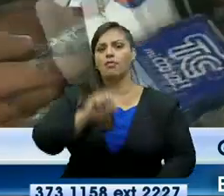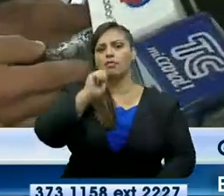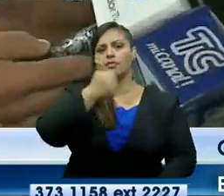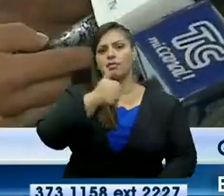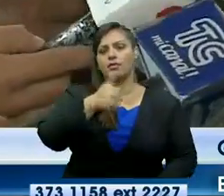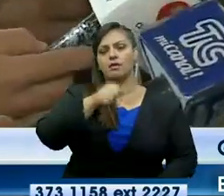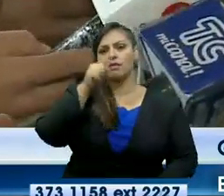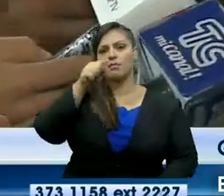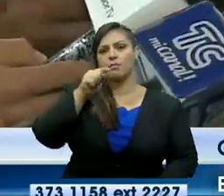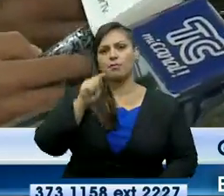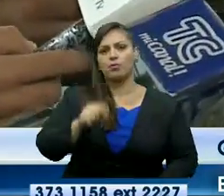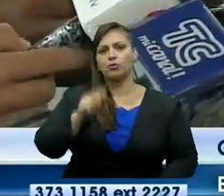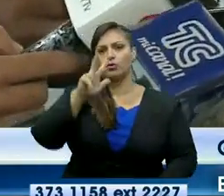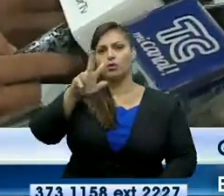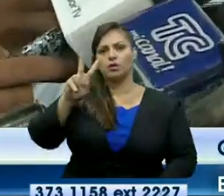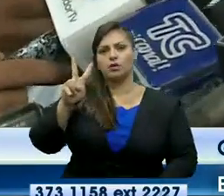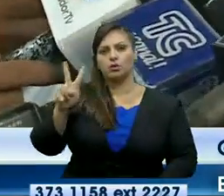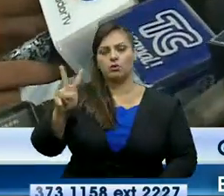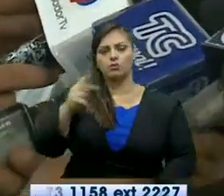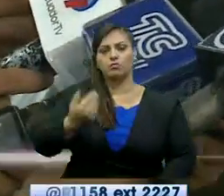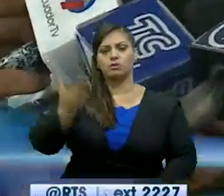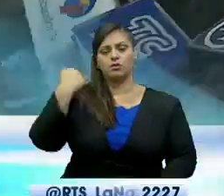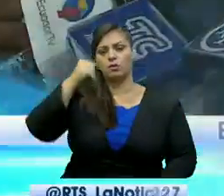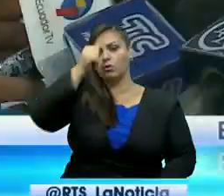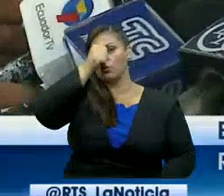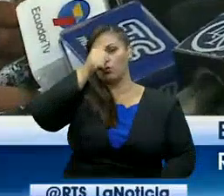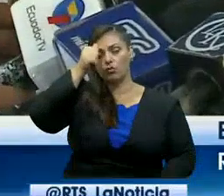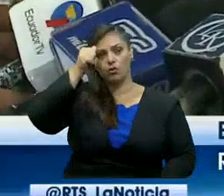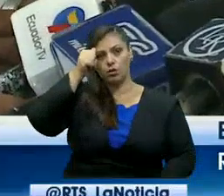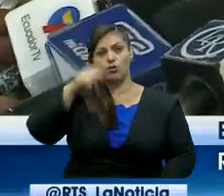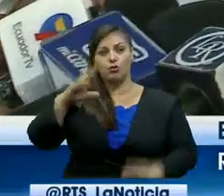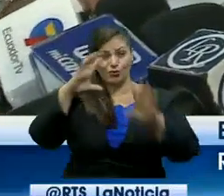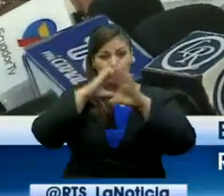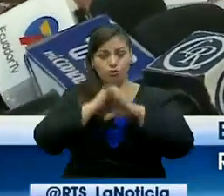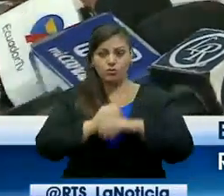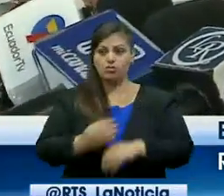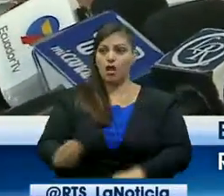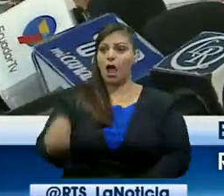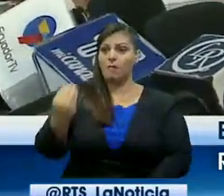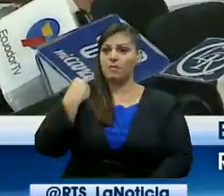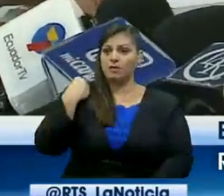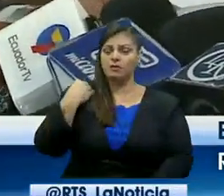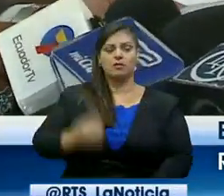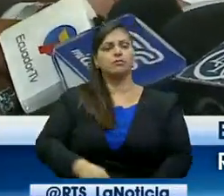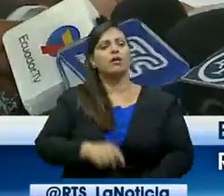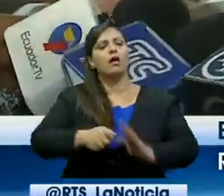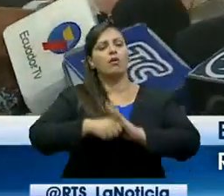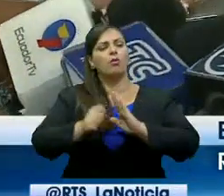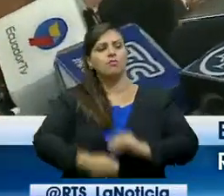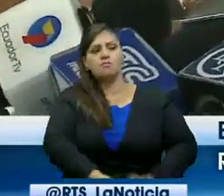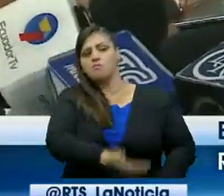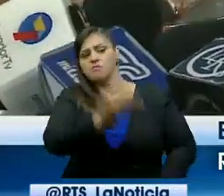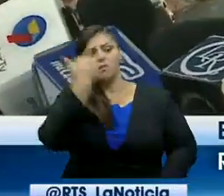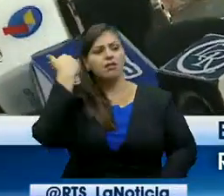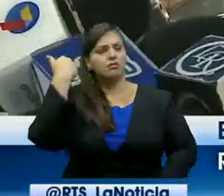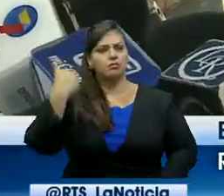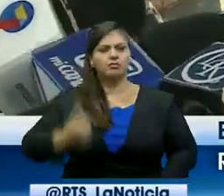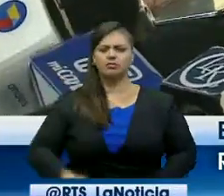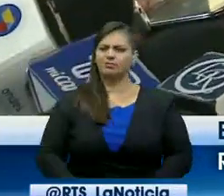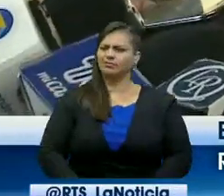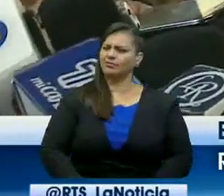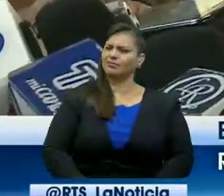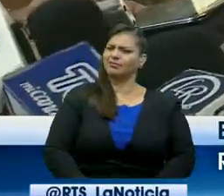22:32 del día domingo para que venga yo a esta diligencia. No era más fácil, no era